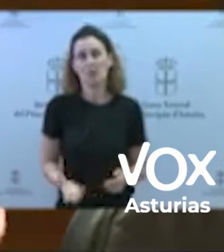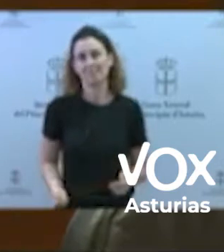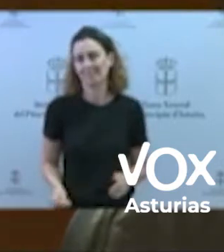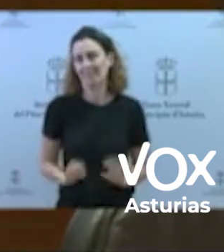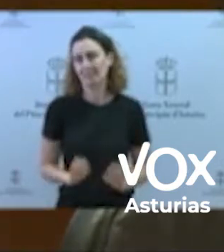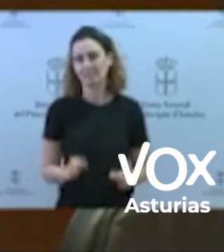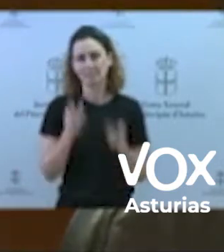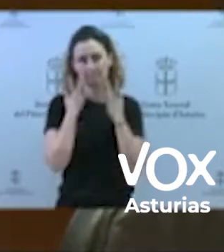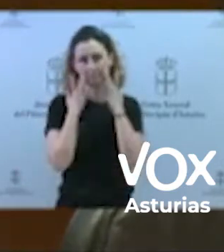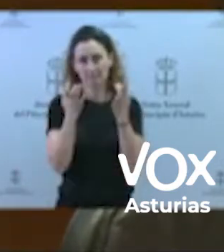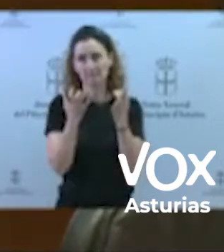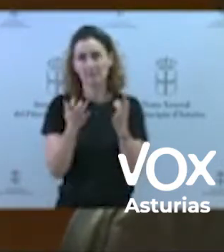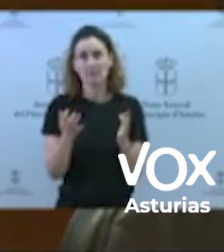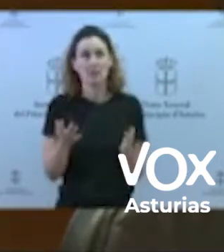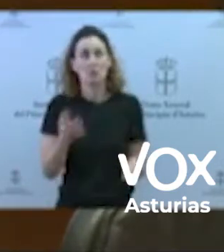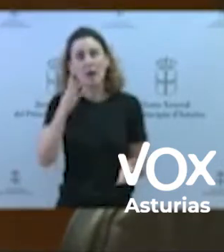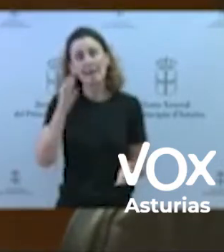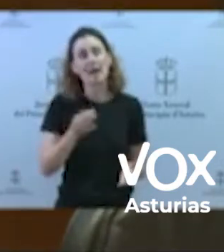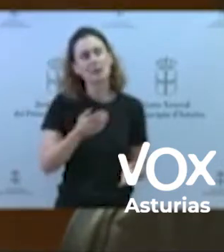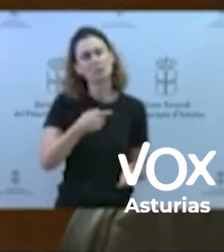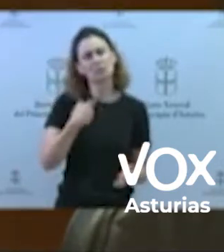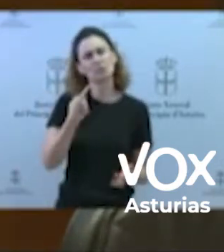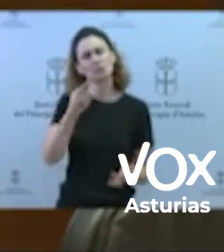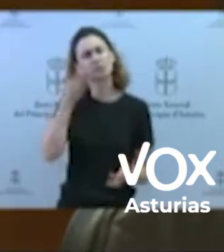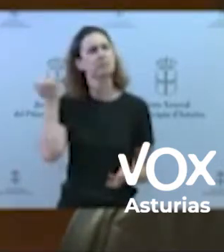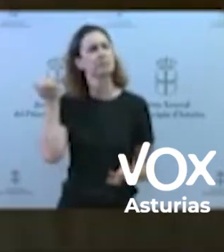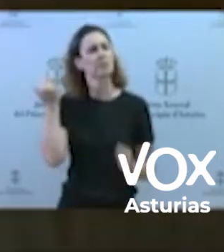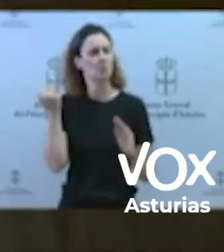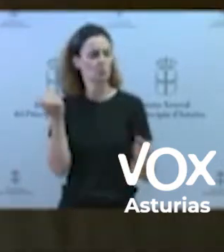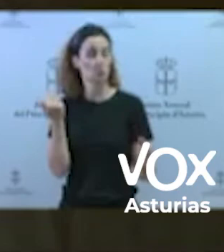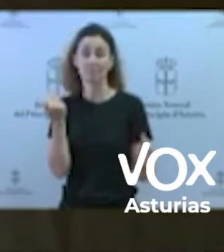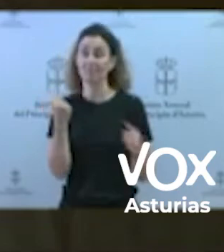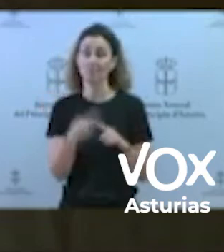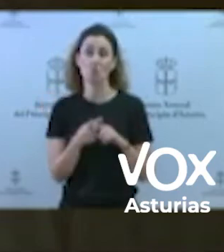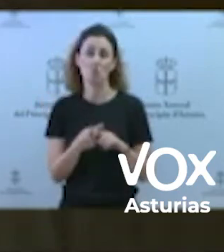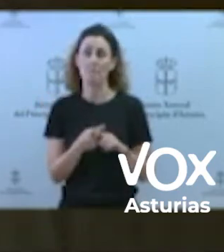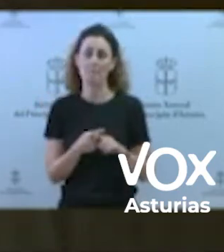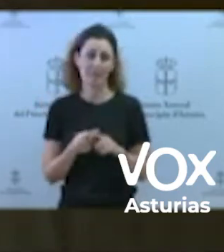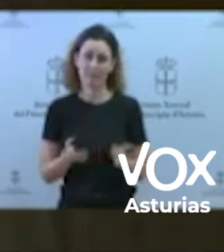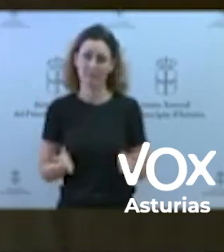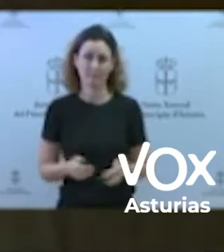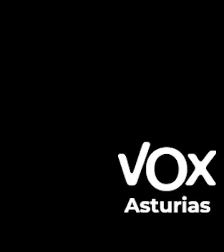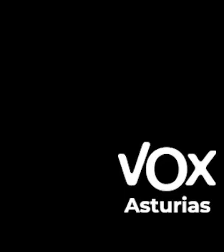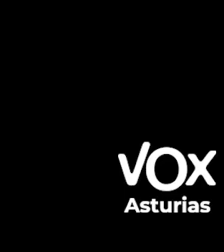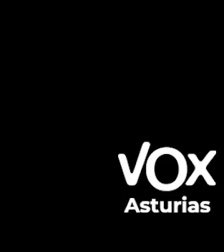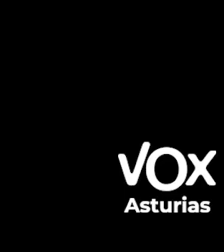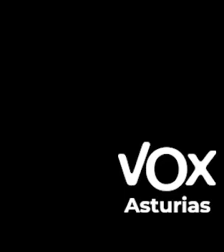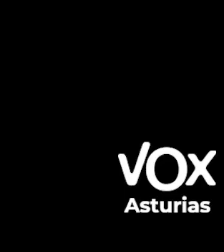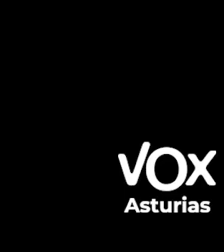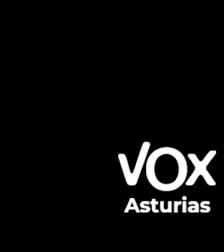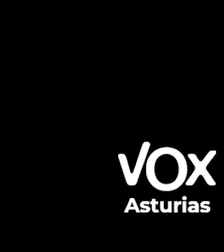presume, porque estoy convencido que usted no lo comparte. Como no comparten el indulto muchos socialistas que le acompañan como diputados.